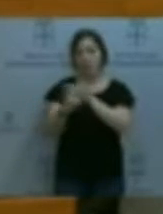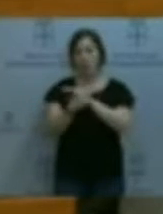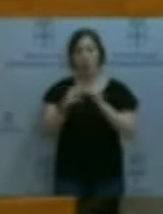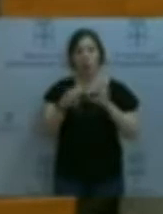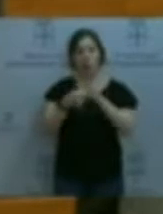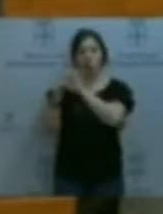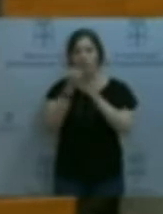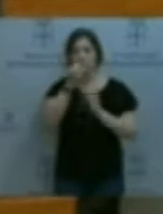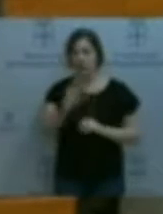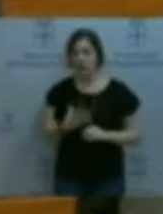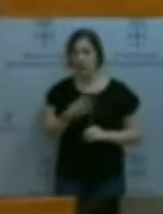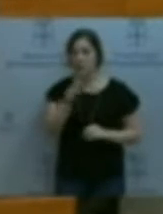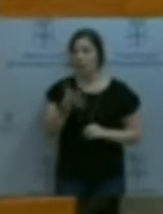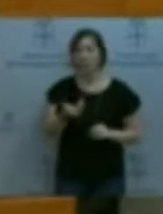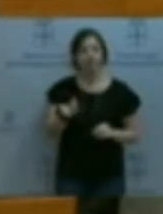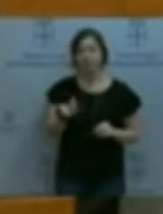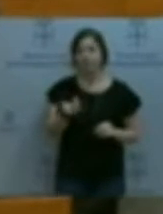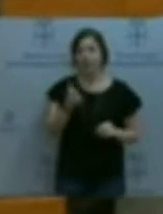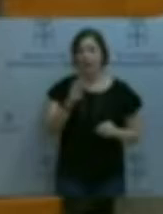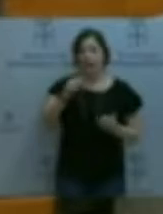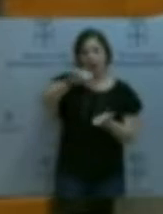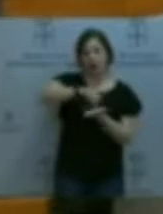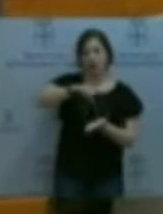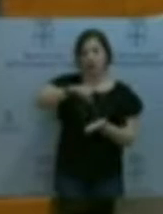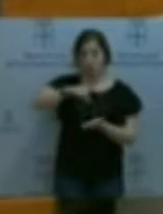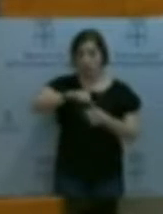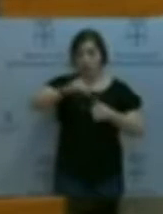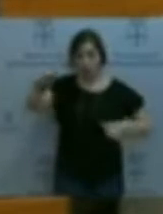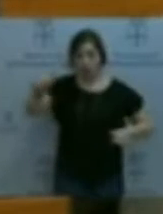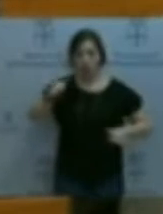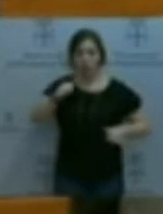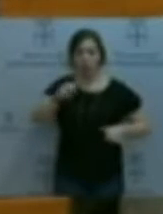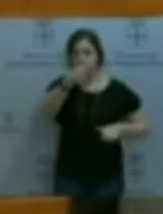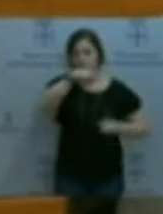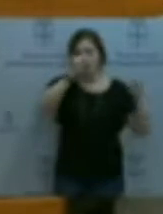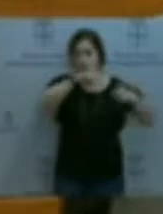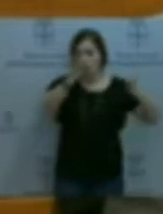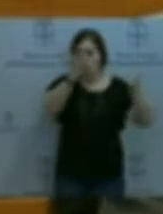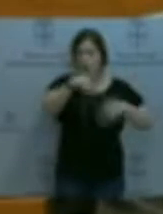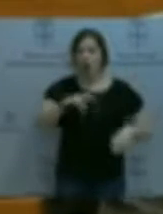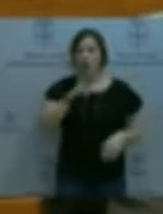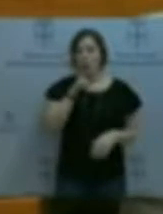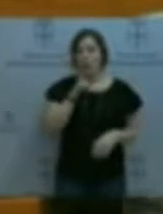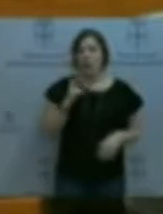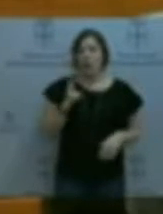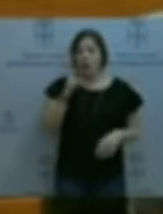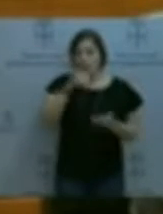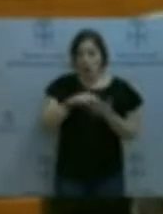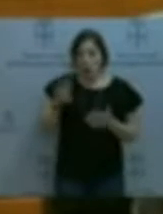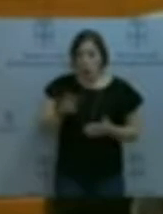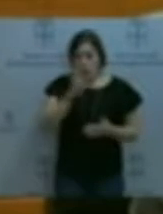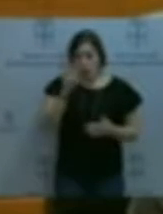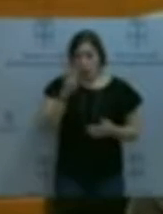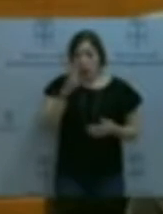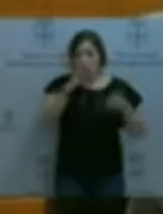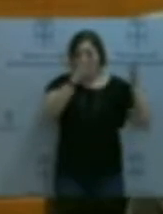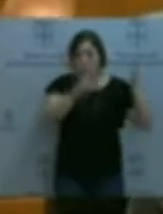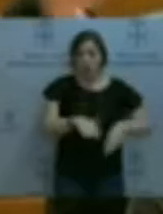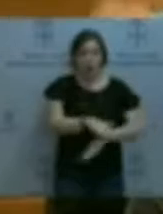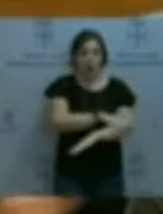en el centro de la ciudad, fue 2 años después, allá por el año 2004, cuando ustedes llegan al Gobierno de la Nación y ocurre aquel fantástico